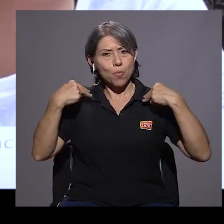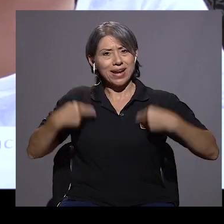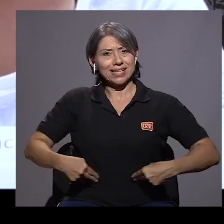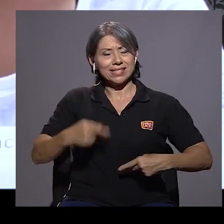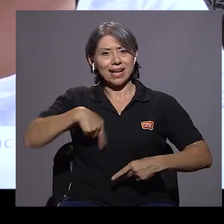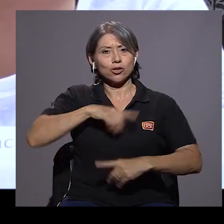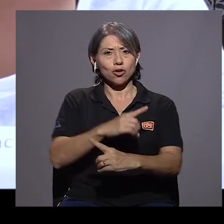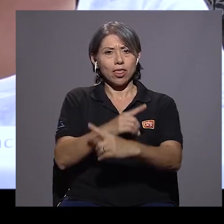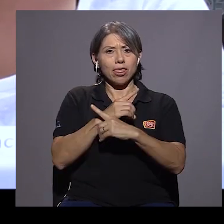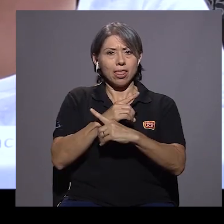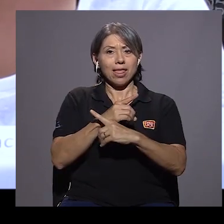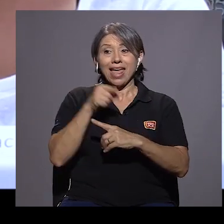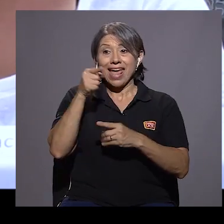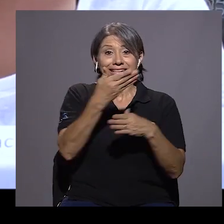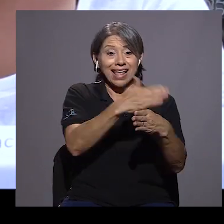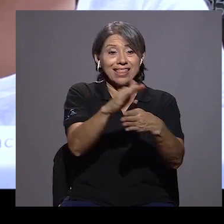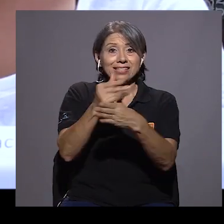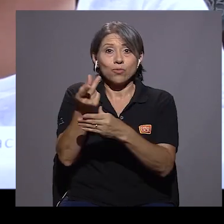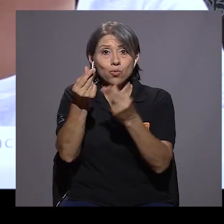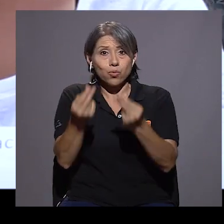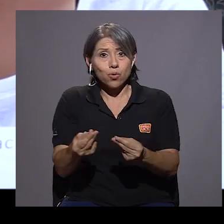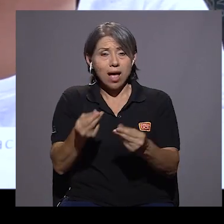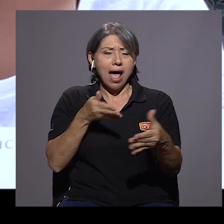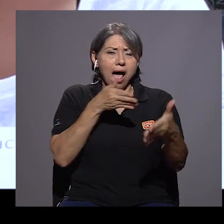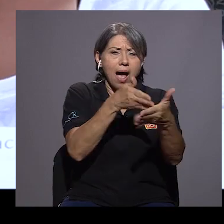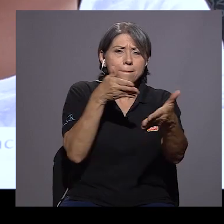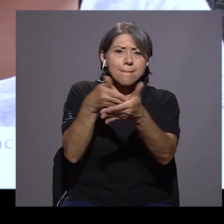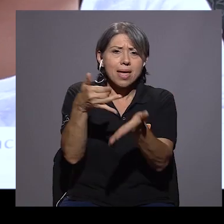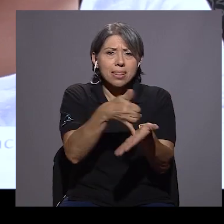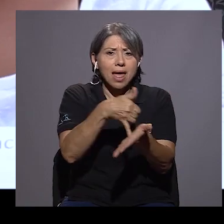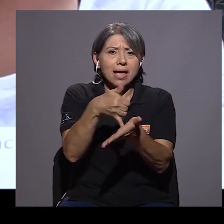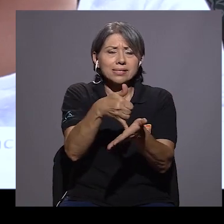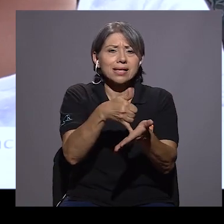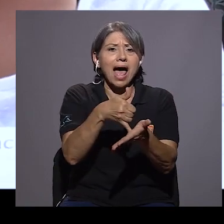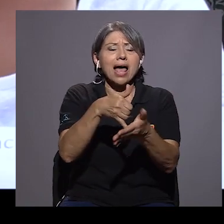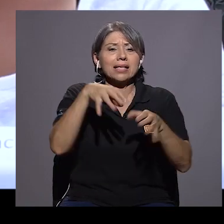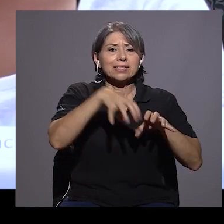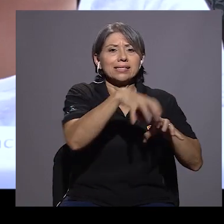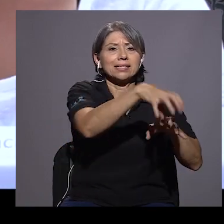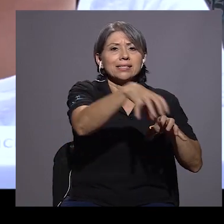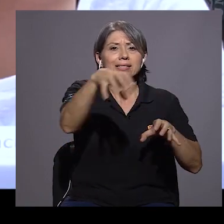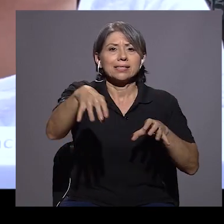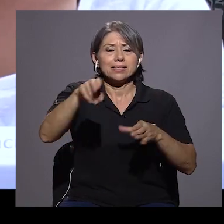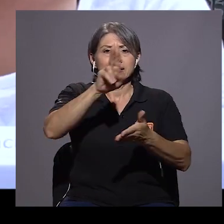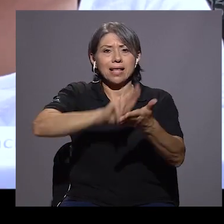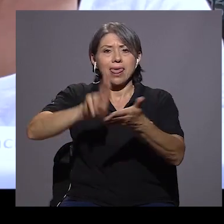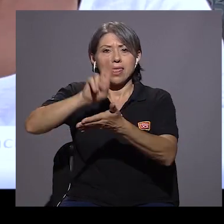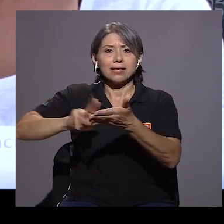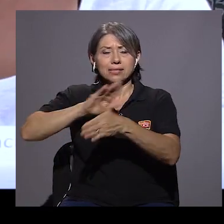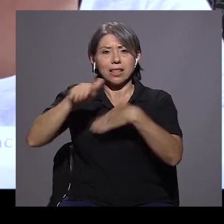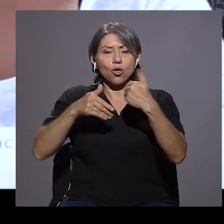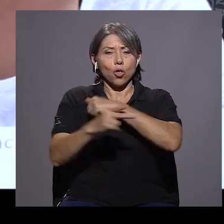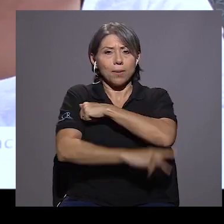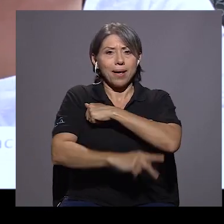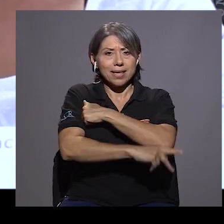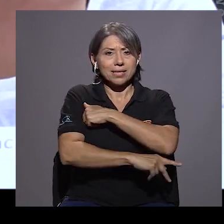universitario humanista que defendemos. Una distribución que amenaza categóricamente a las sedes y los recintos de todo el